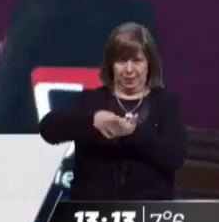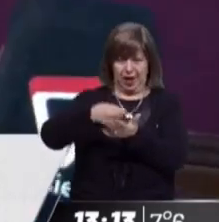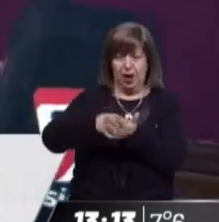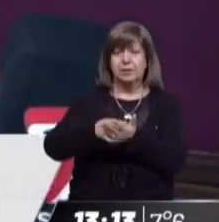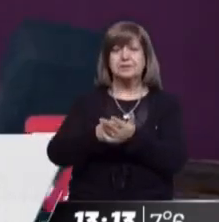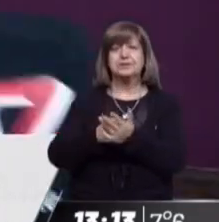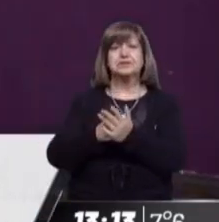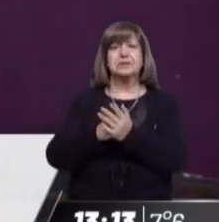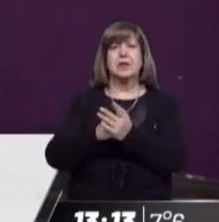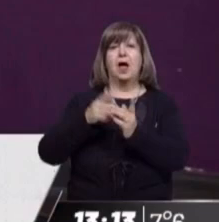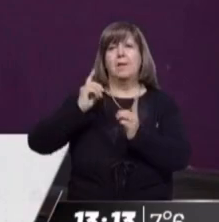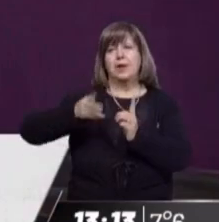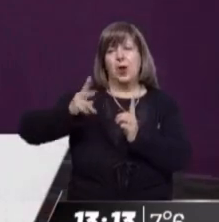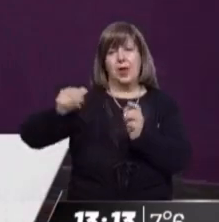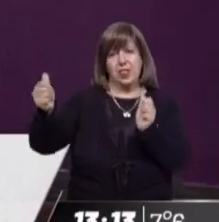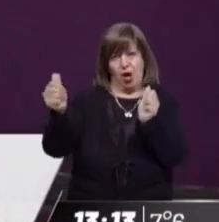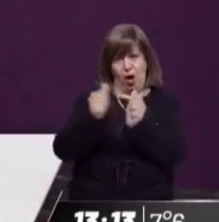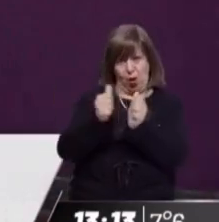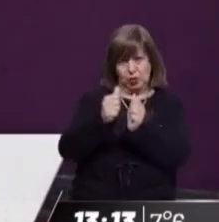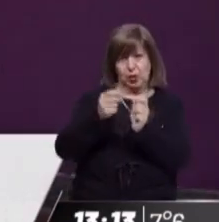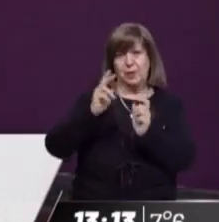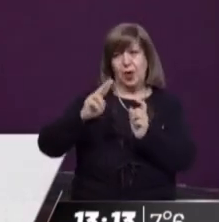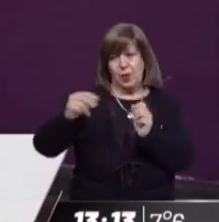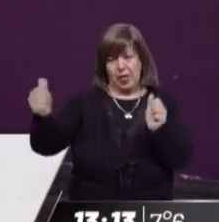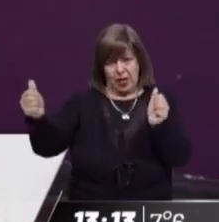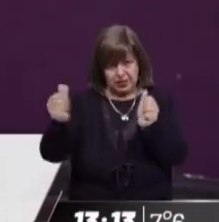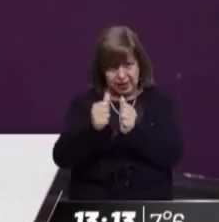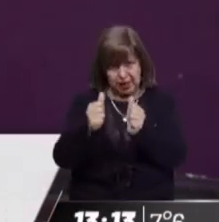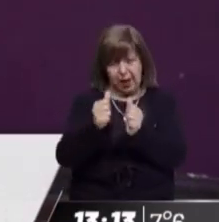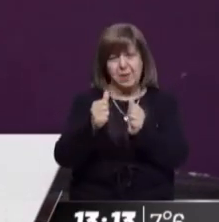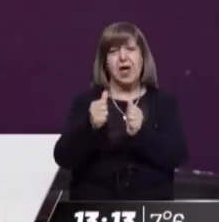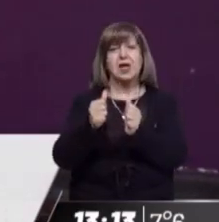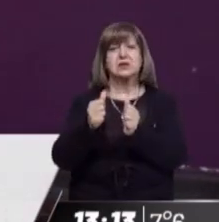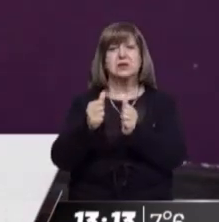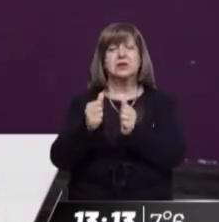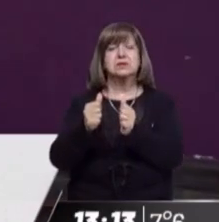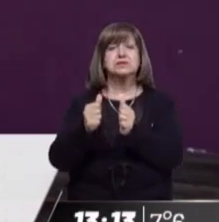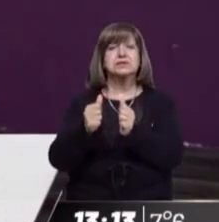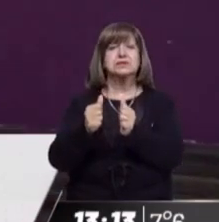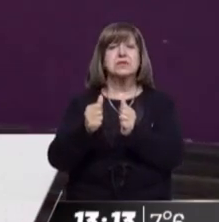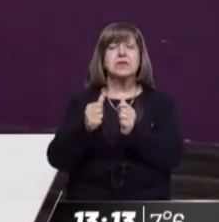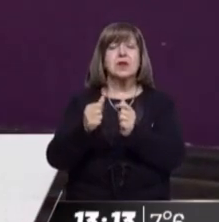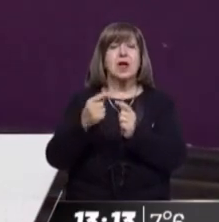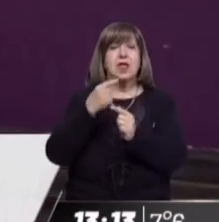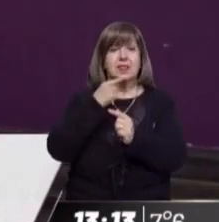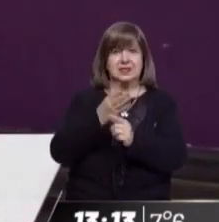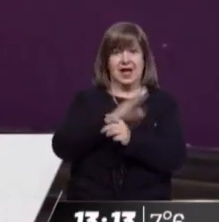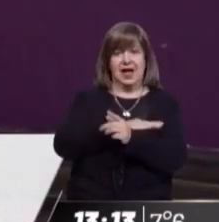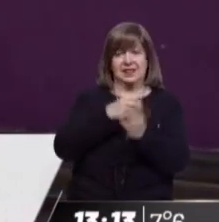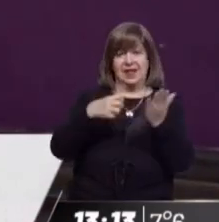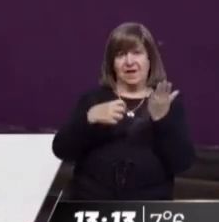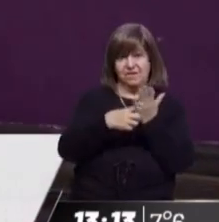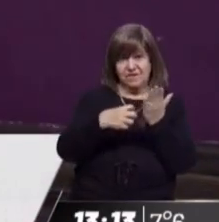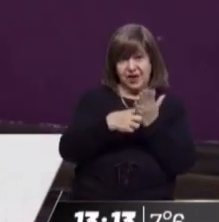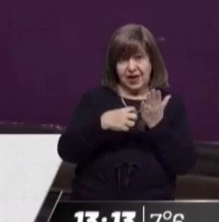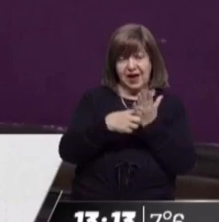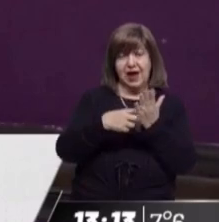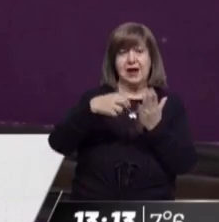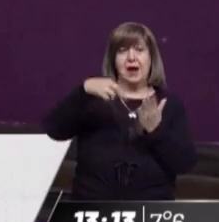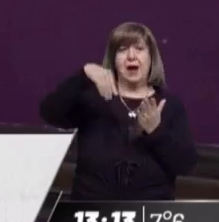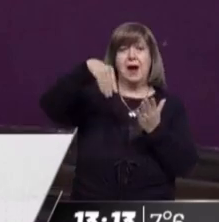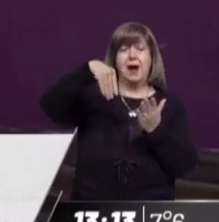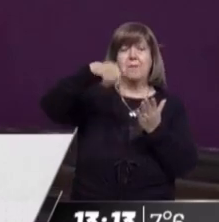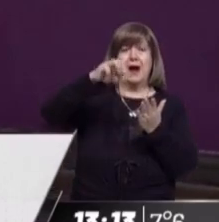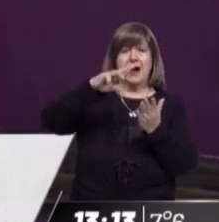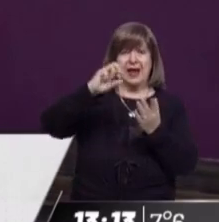de todo esto una restricción de acerca prohibición de acercamiento cuando la doctora la fiscal Mariana pedot